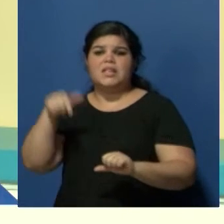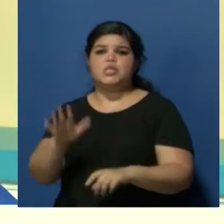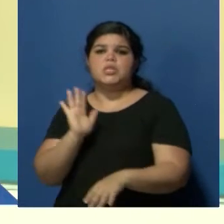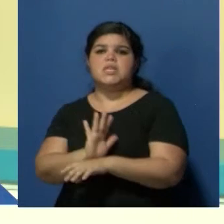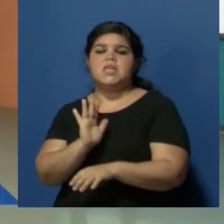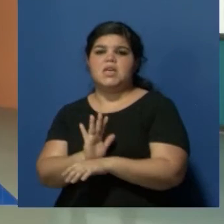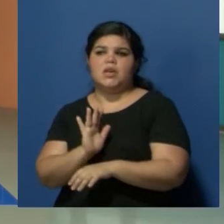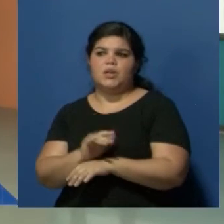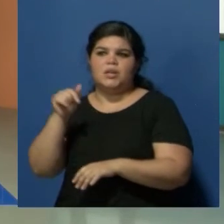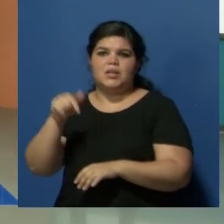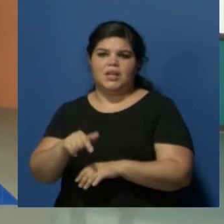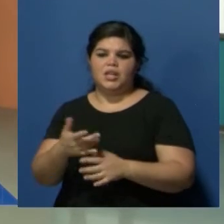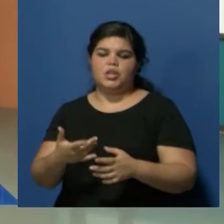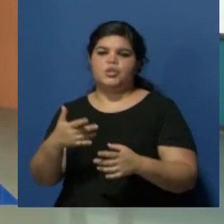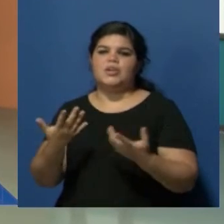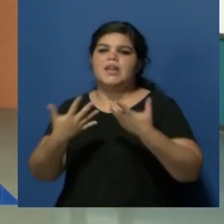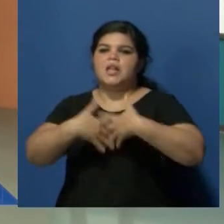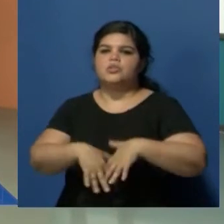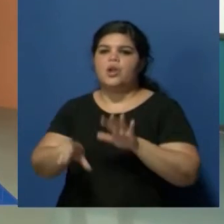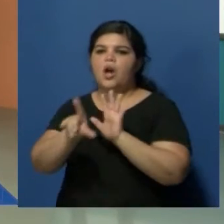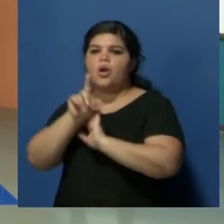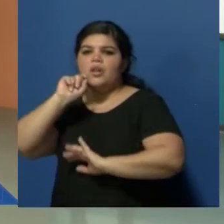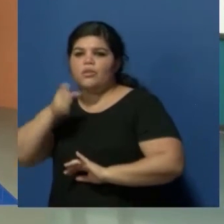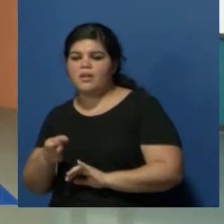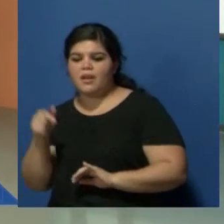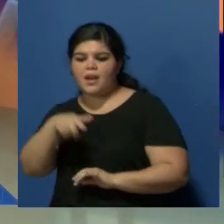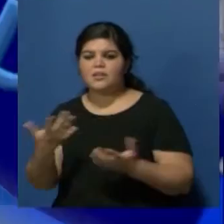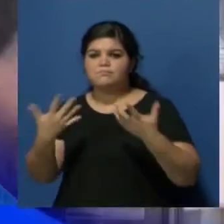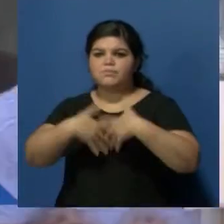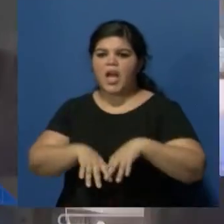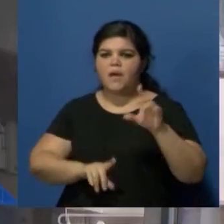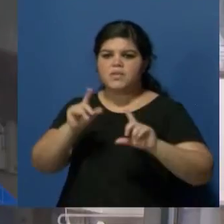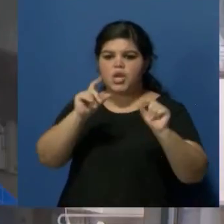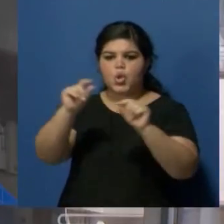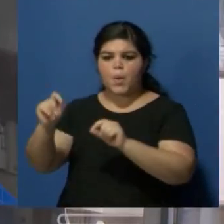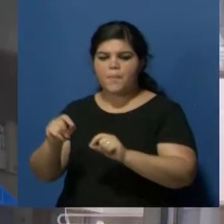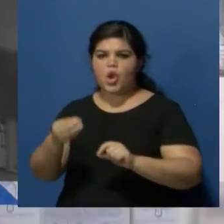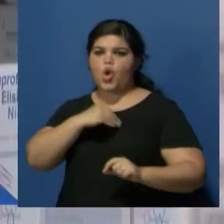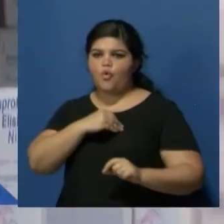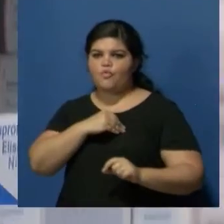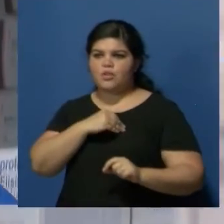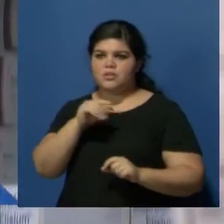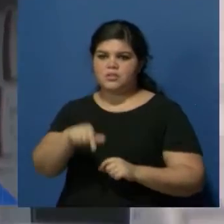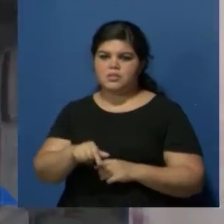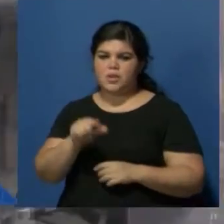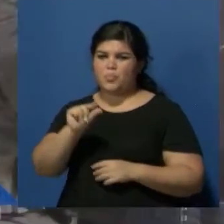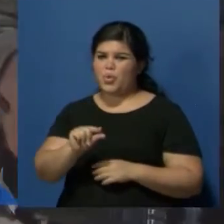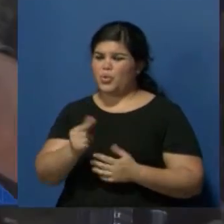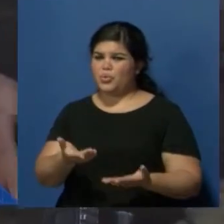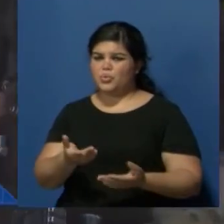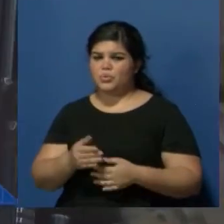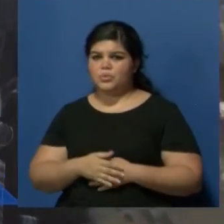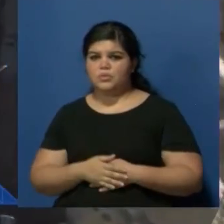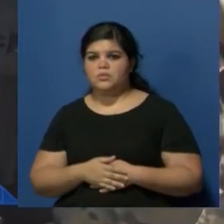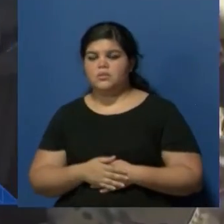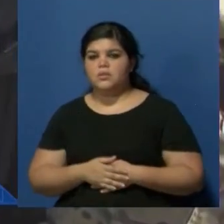cuestiones que tienen que ver con lo ilegal, los números que uno ve son bastante poco confiables. Lo que sí podemos